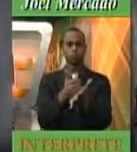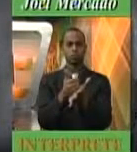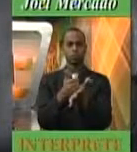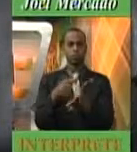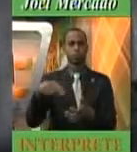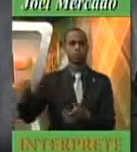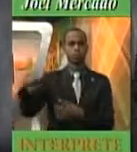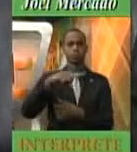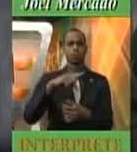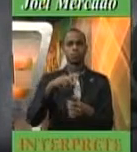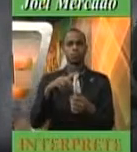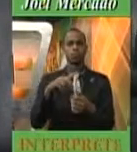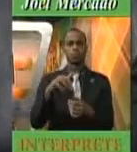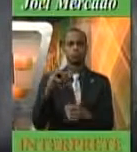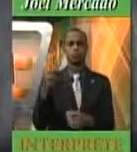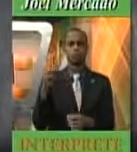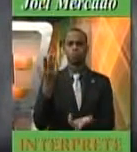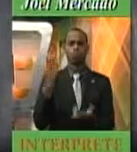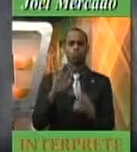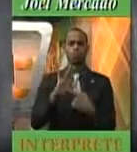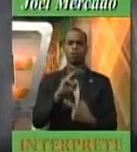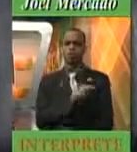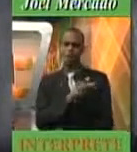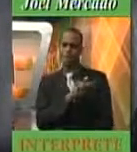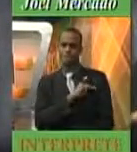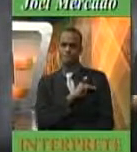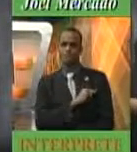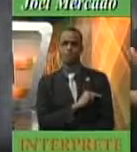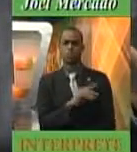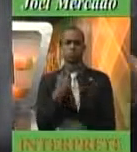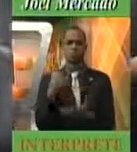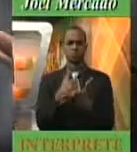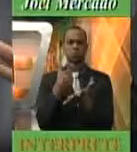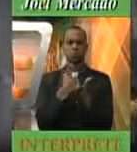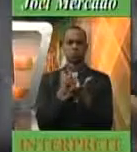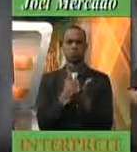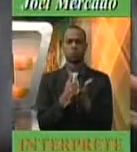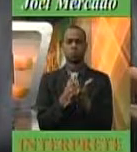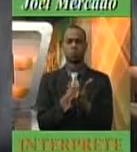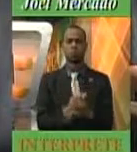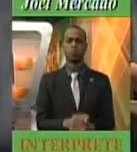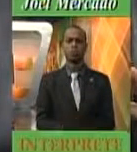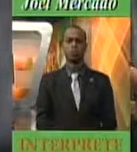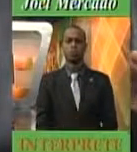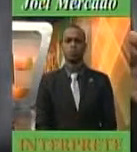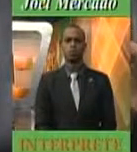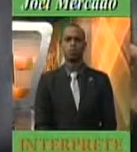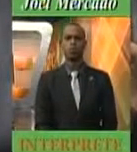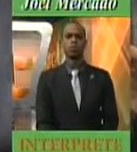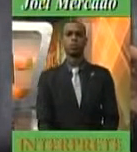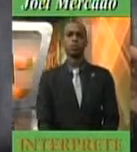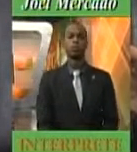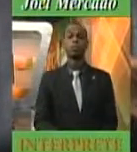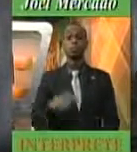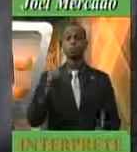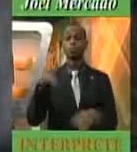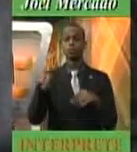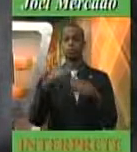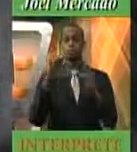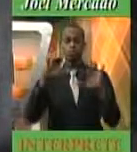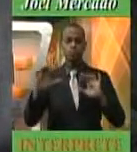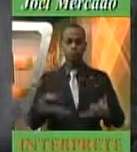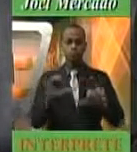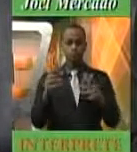sido los mormones que han estado impulsando y ya se ha estado colocando una capacidad, la estamos instalando.